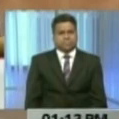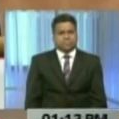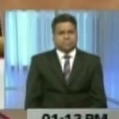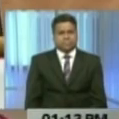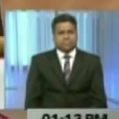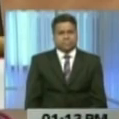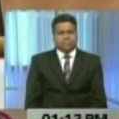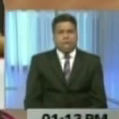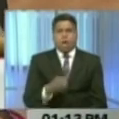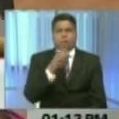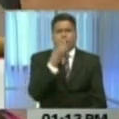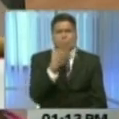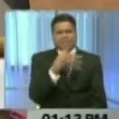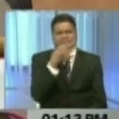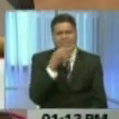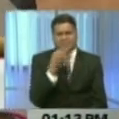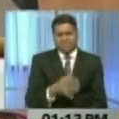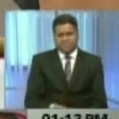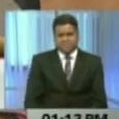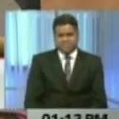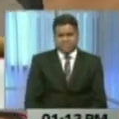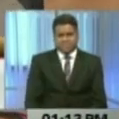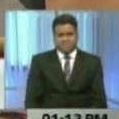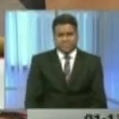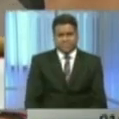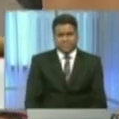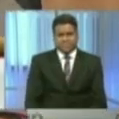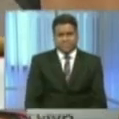Buenas tardes, canciller, ¿cómo está?